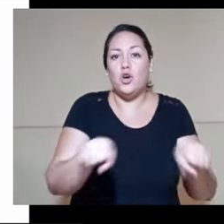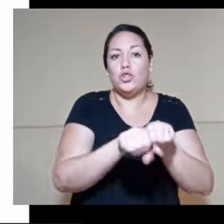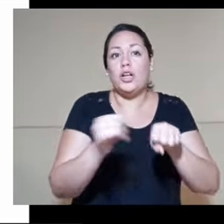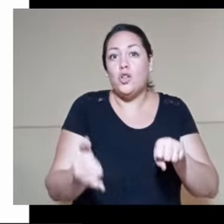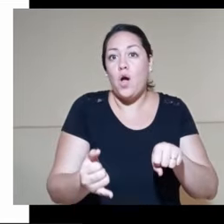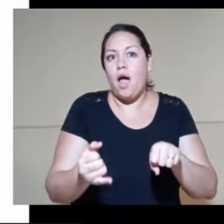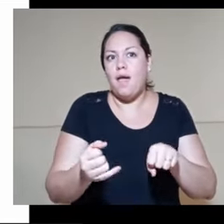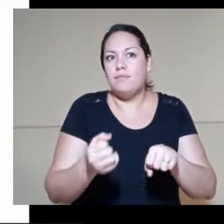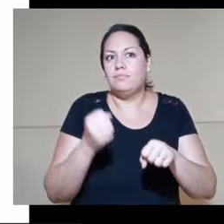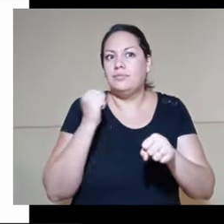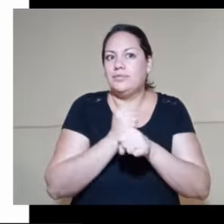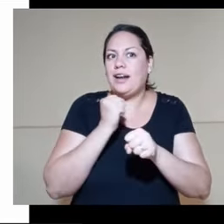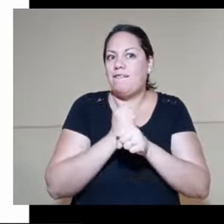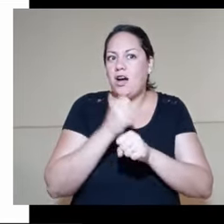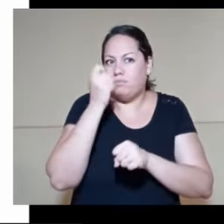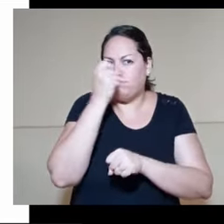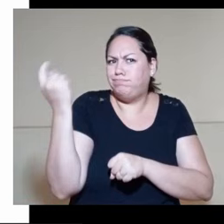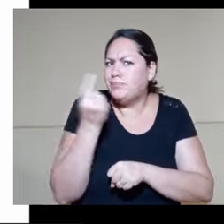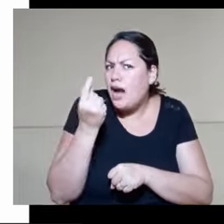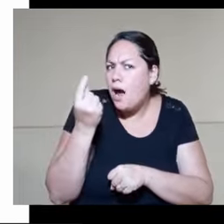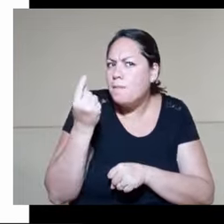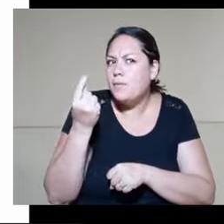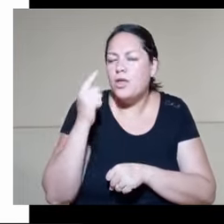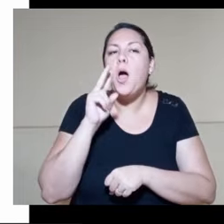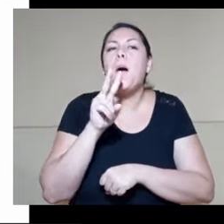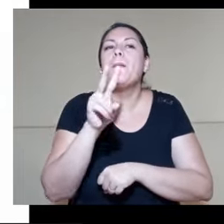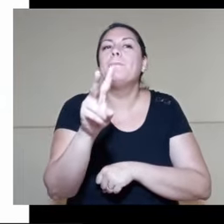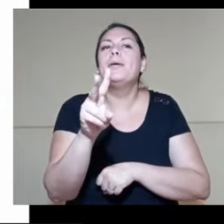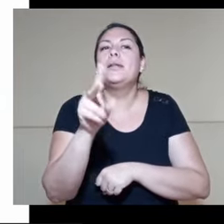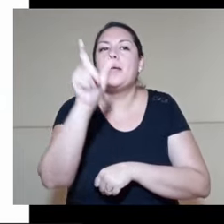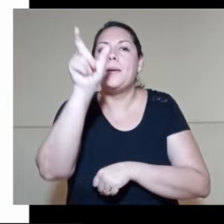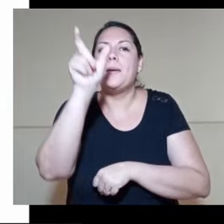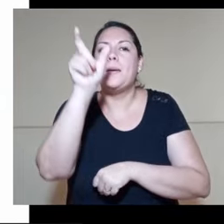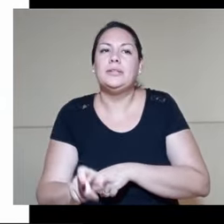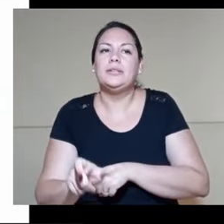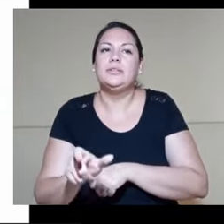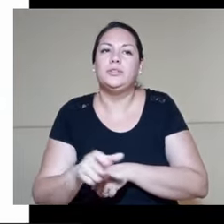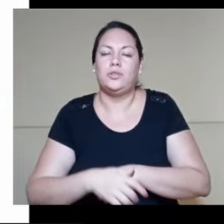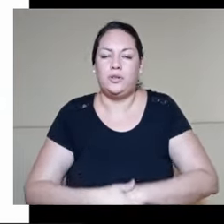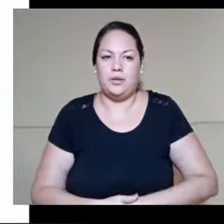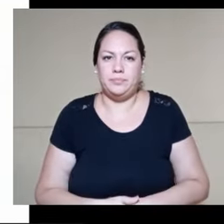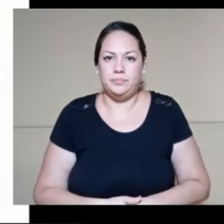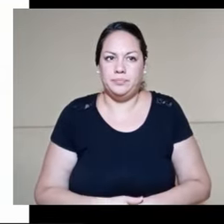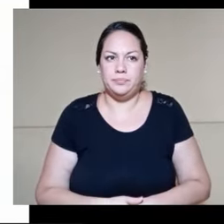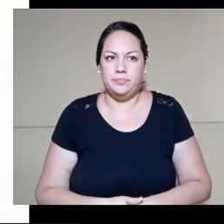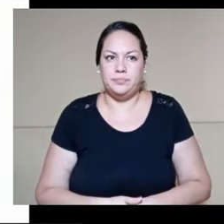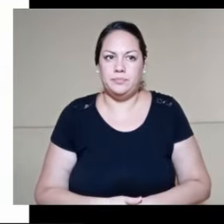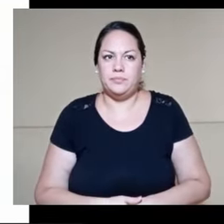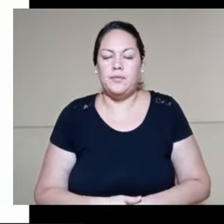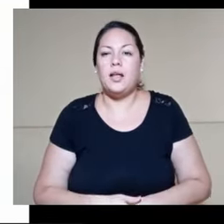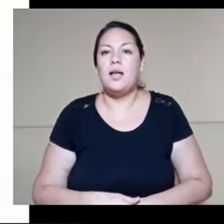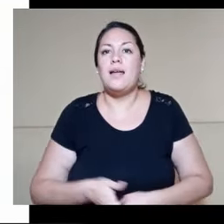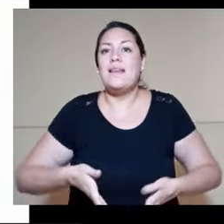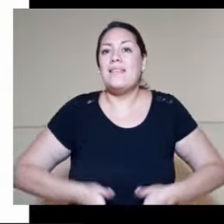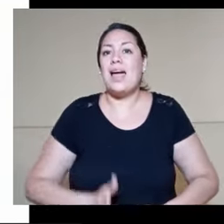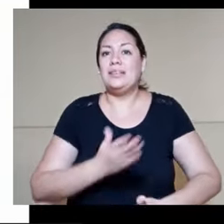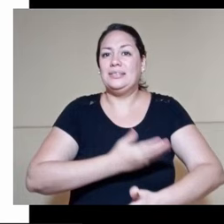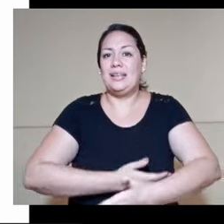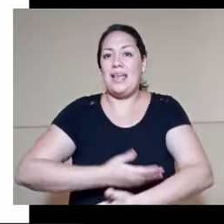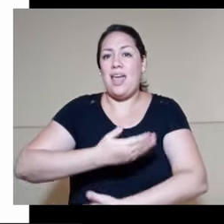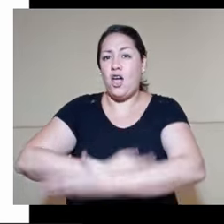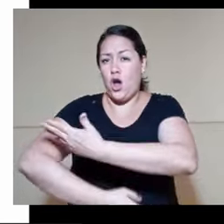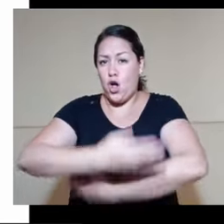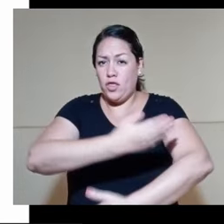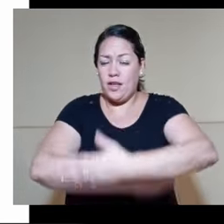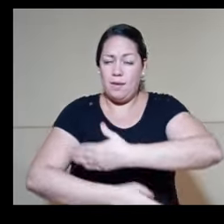el trabajo a que esa computadora puede hacer. ¿Sí? Por eso acá pasa lo mismo, fíjense, en una persona que con discapacidad, o que